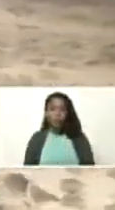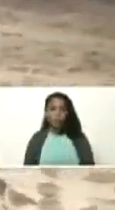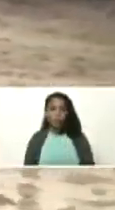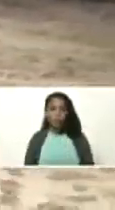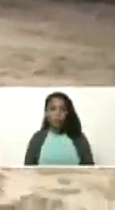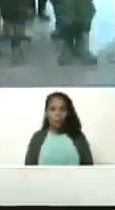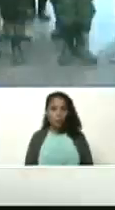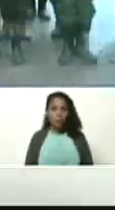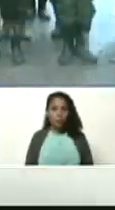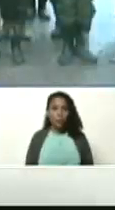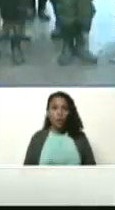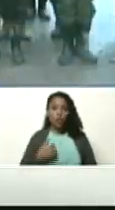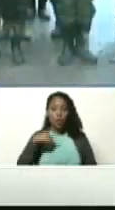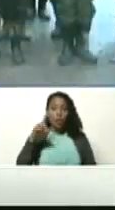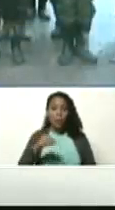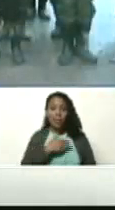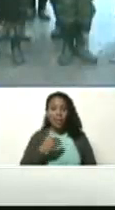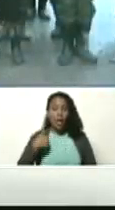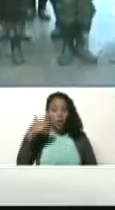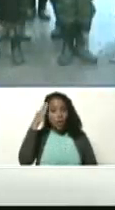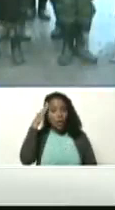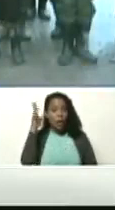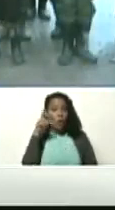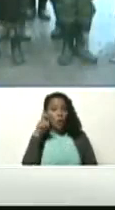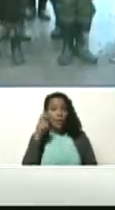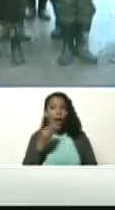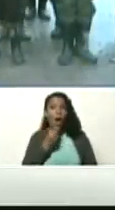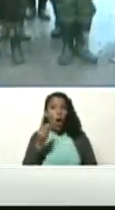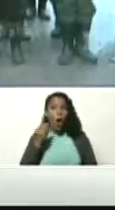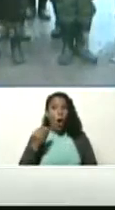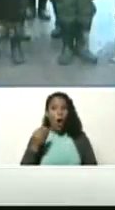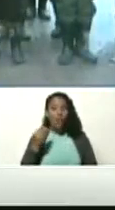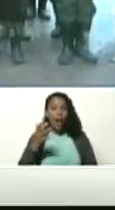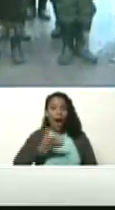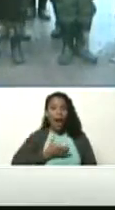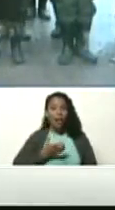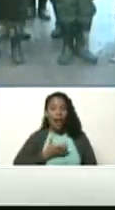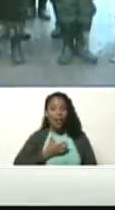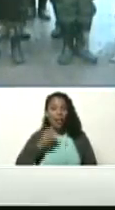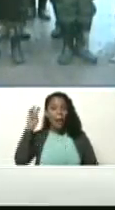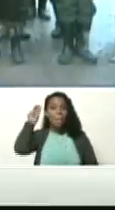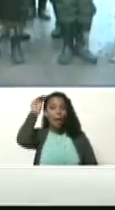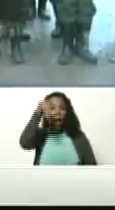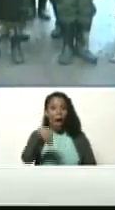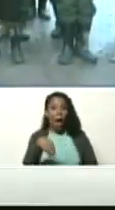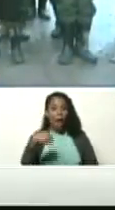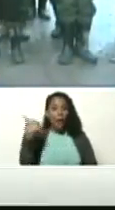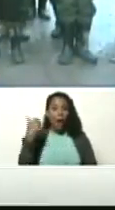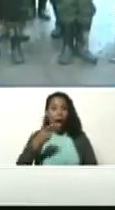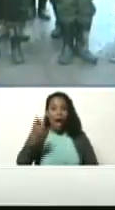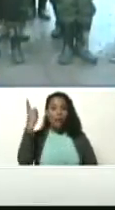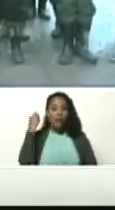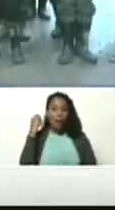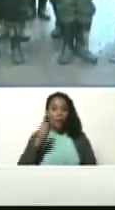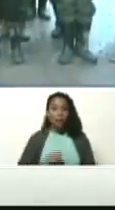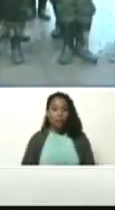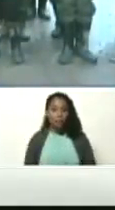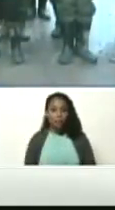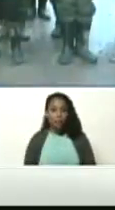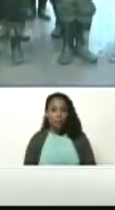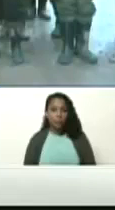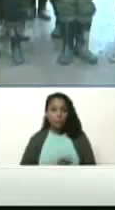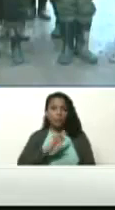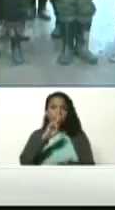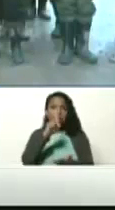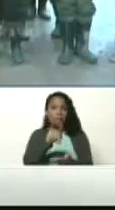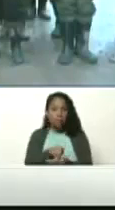Bueno, también quisiera escuchar a Rafael Morales, este joven alcalde de Maracay, ayer estaba ahí. Desde que